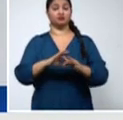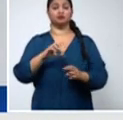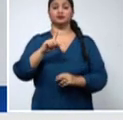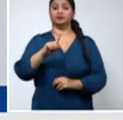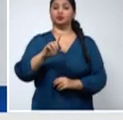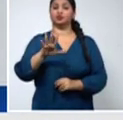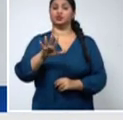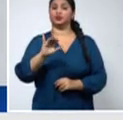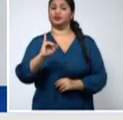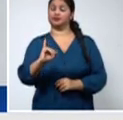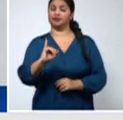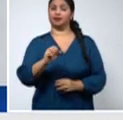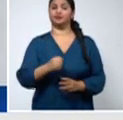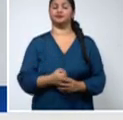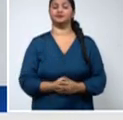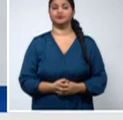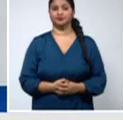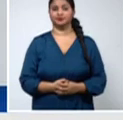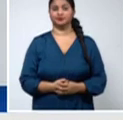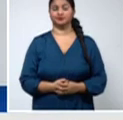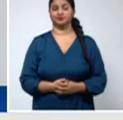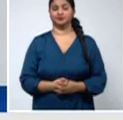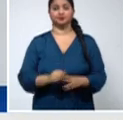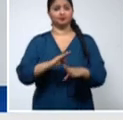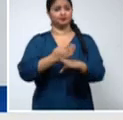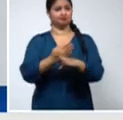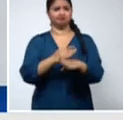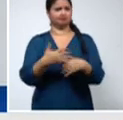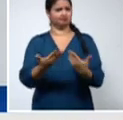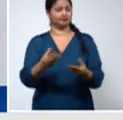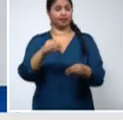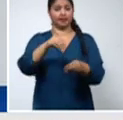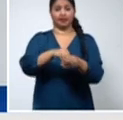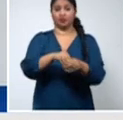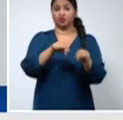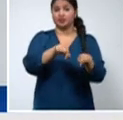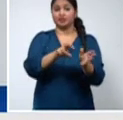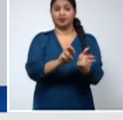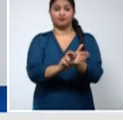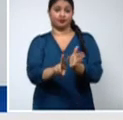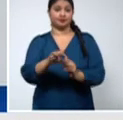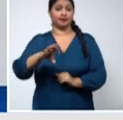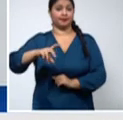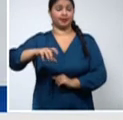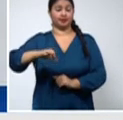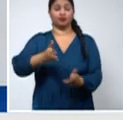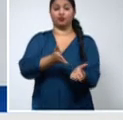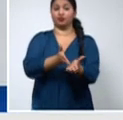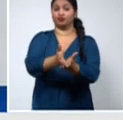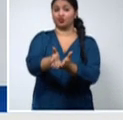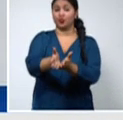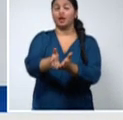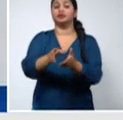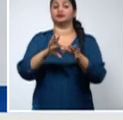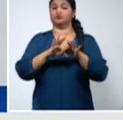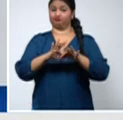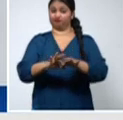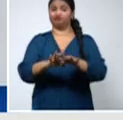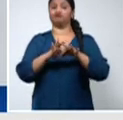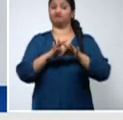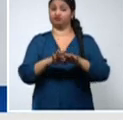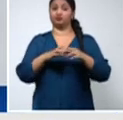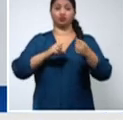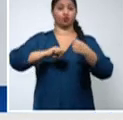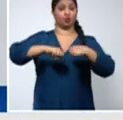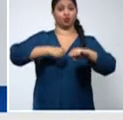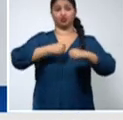156, lo cual traduce la transmisión que existe en este territorio y